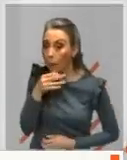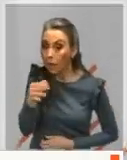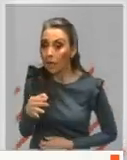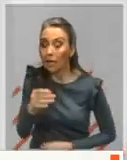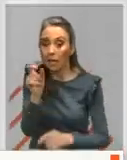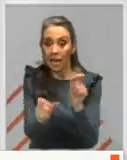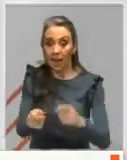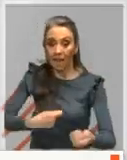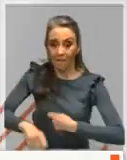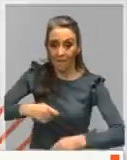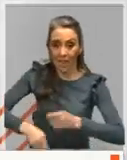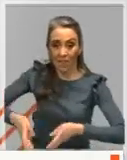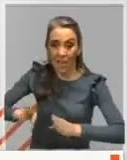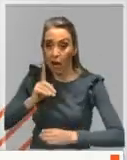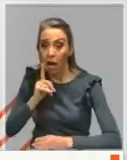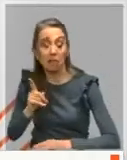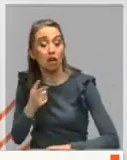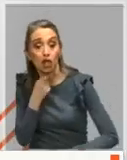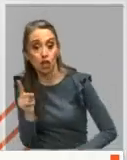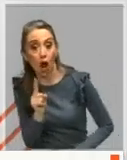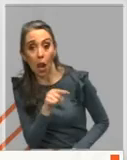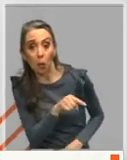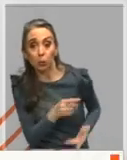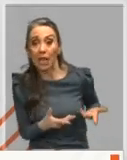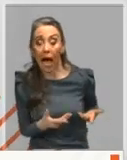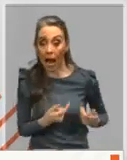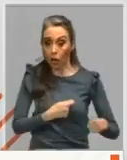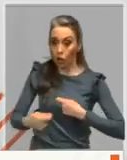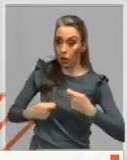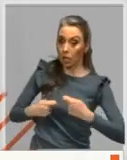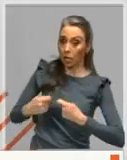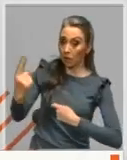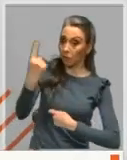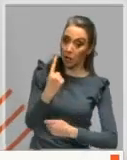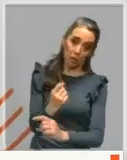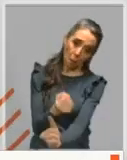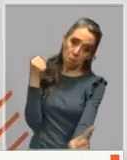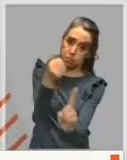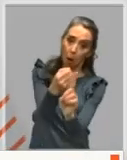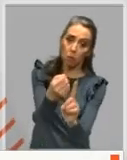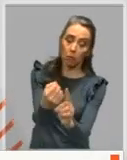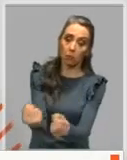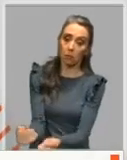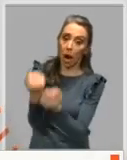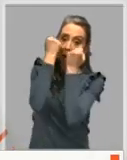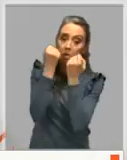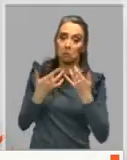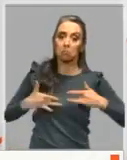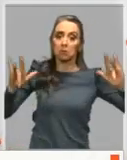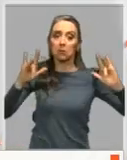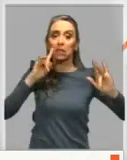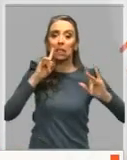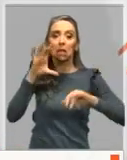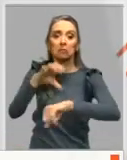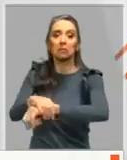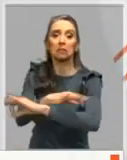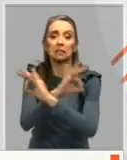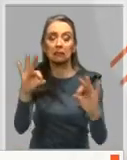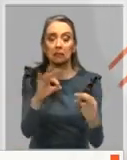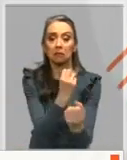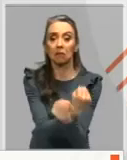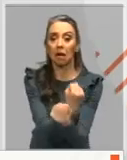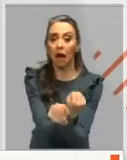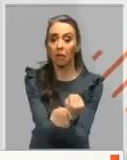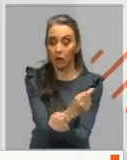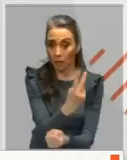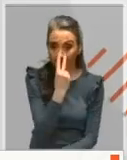un ambulante, acá llegan y acceden nomás. Aquí en la tierra de nadie. Y bueno, Carabineros.